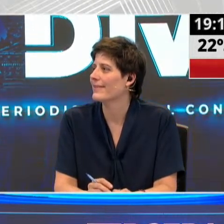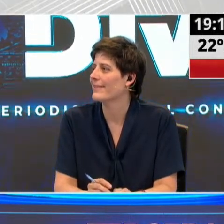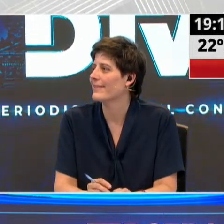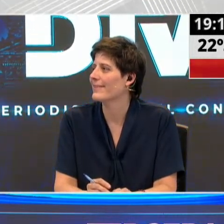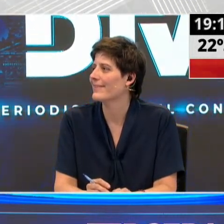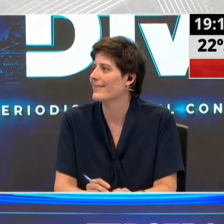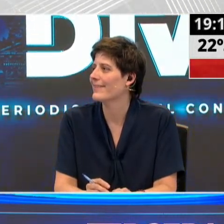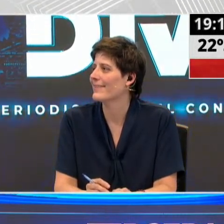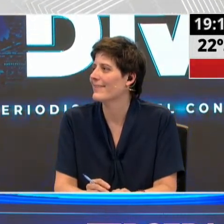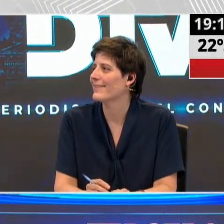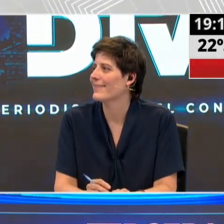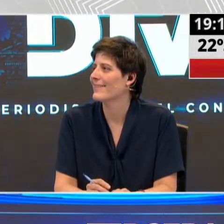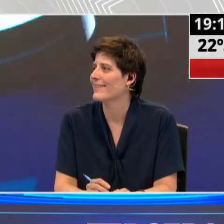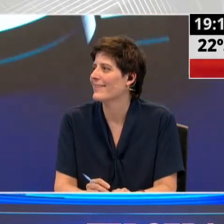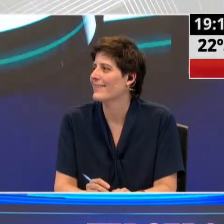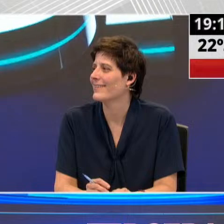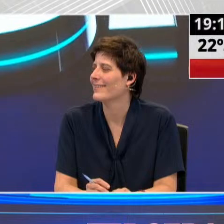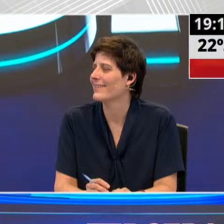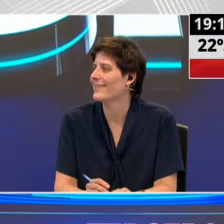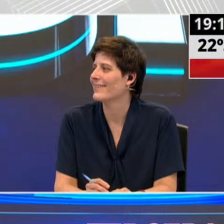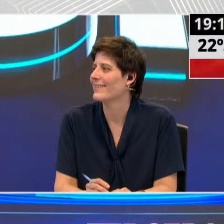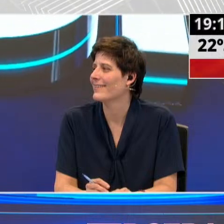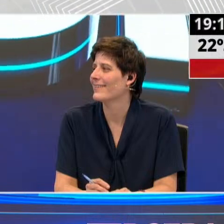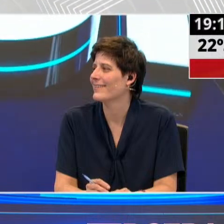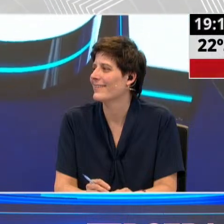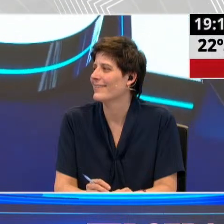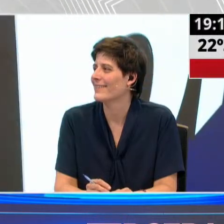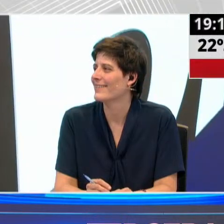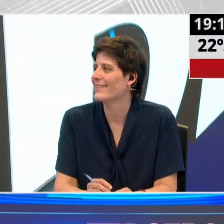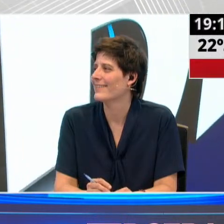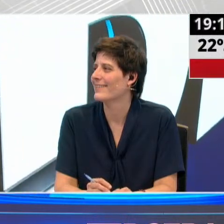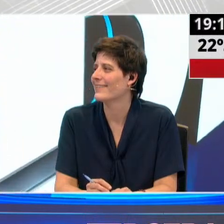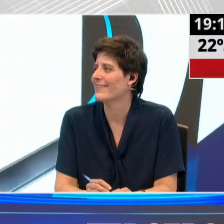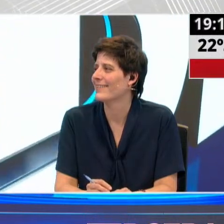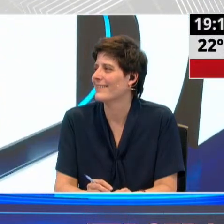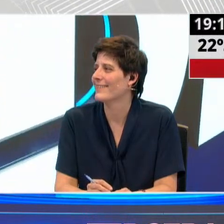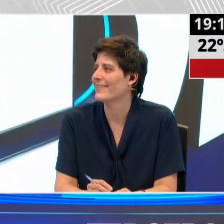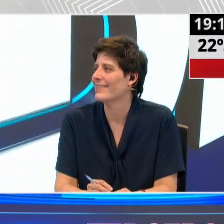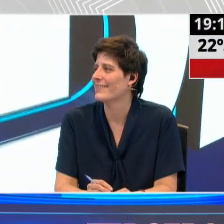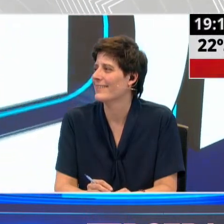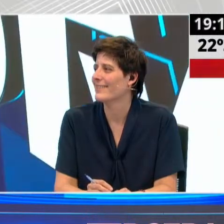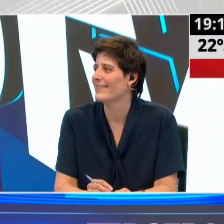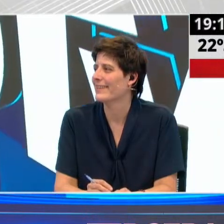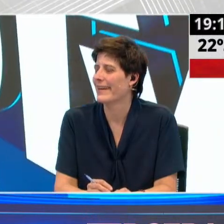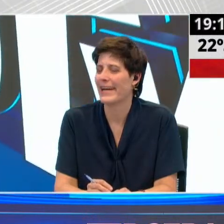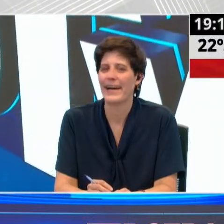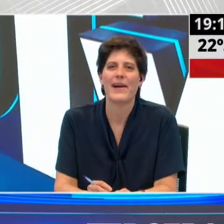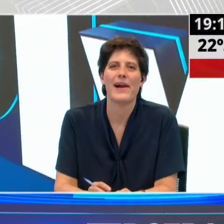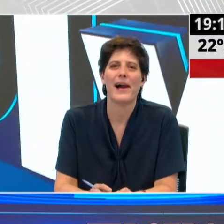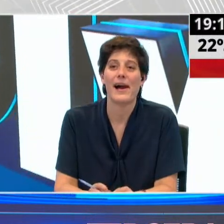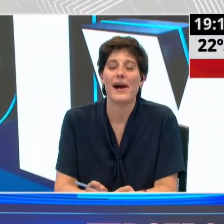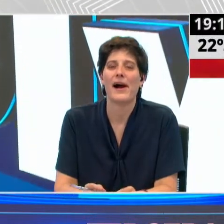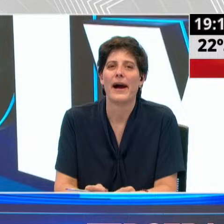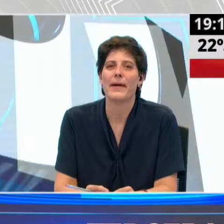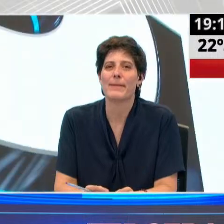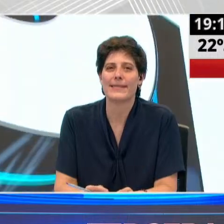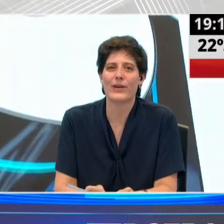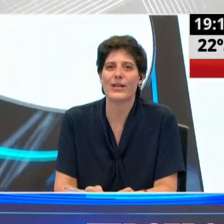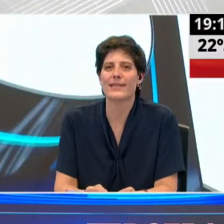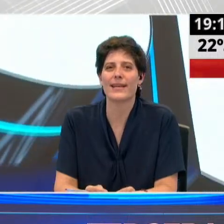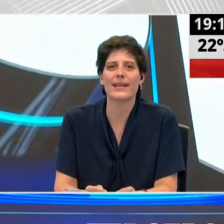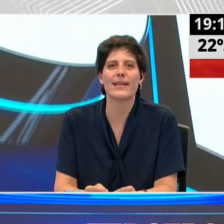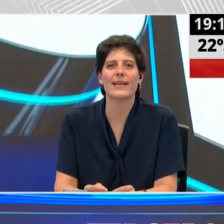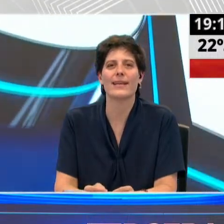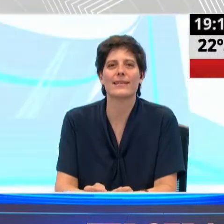escuchando, quedó con claridad eso. Lo cierto es que luego de eso llegó el momento de las definiciones políticas, del poroteo, y obviamente